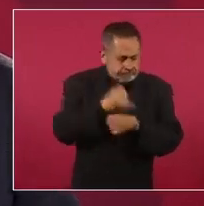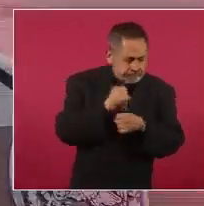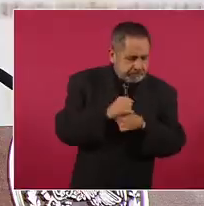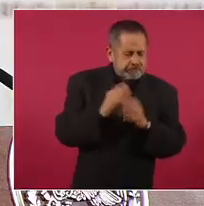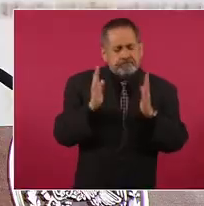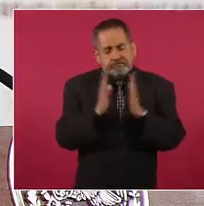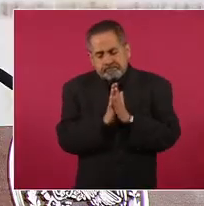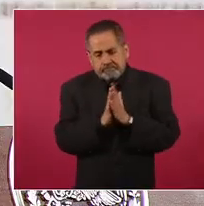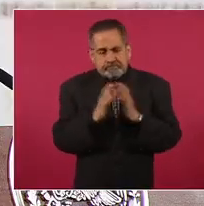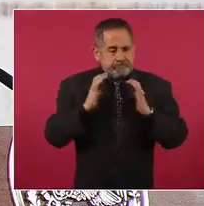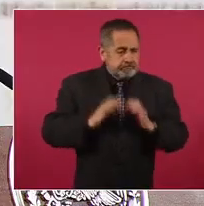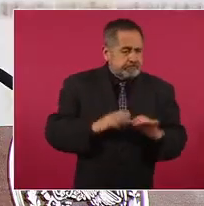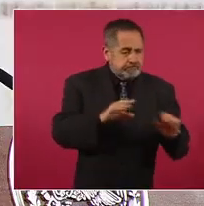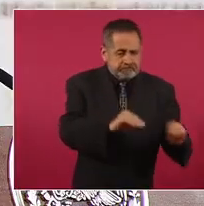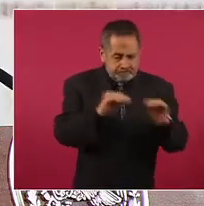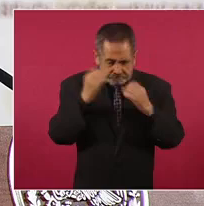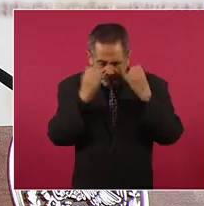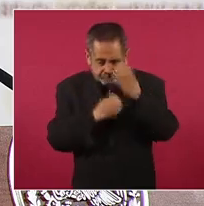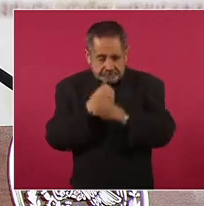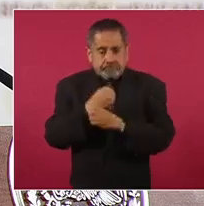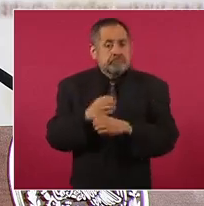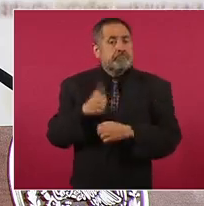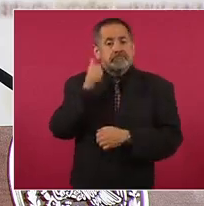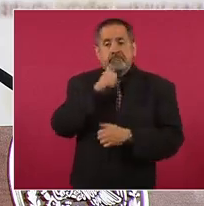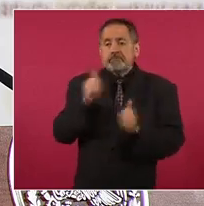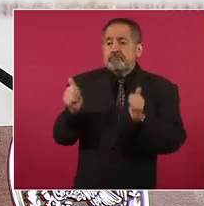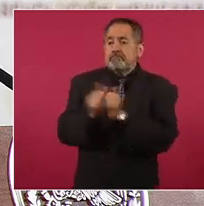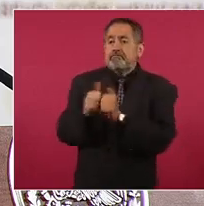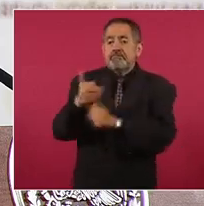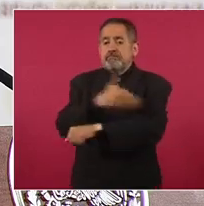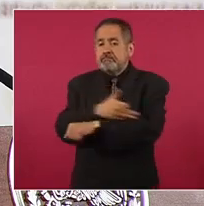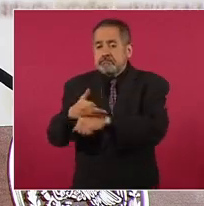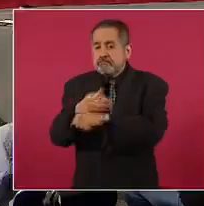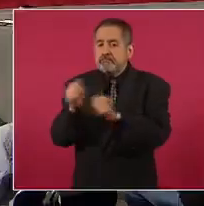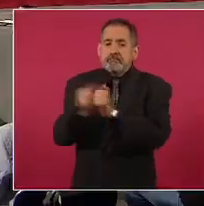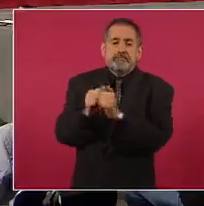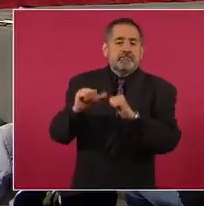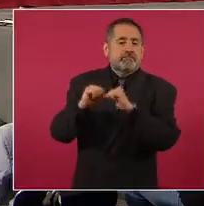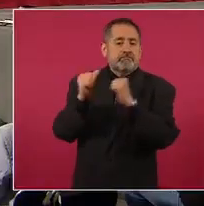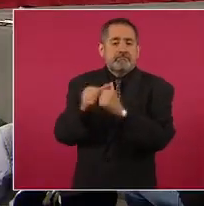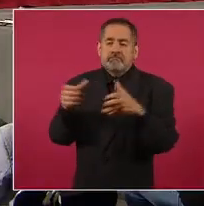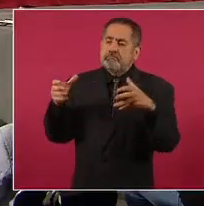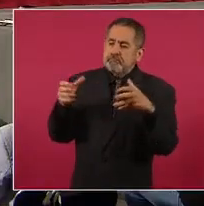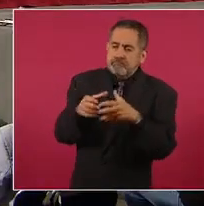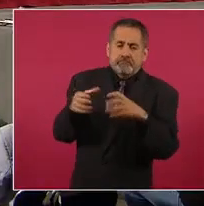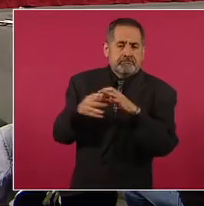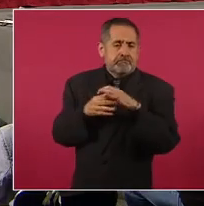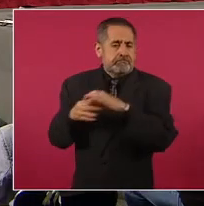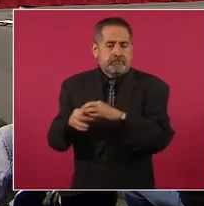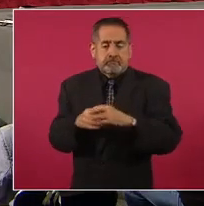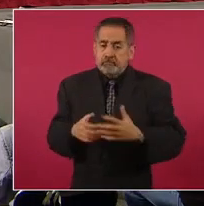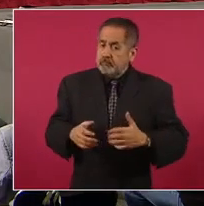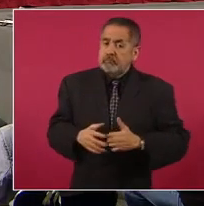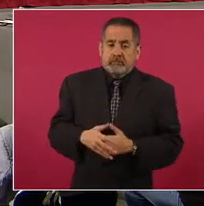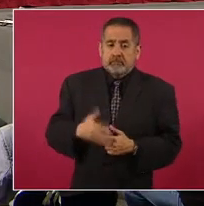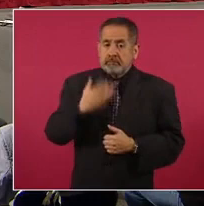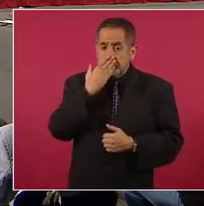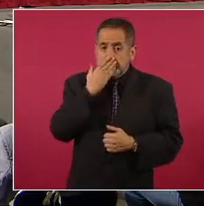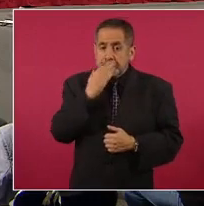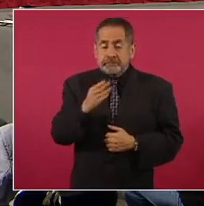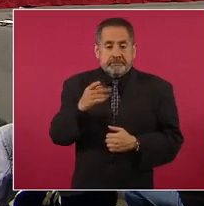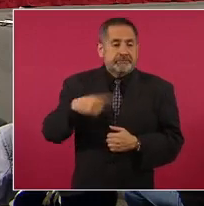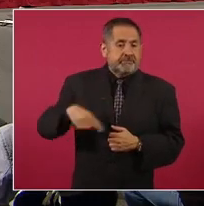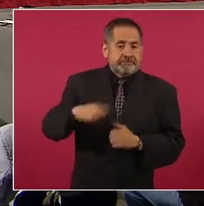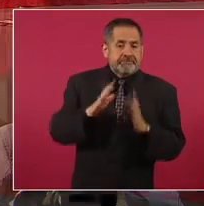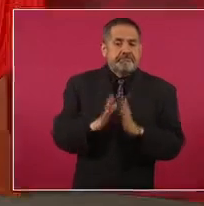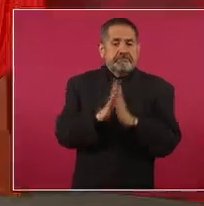un trabajo coordinado con familiares y colectivos. Esto ha incrementado de manera significativa la intervención de